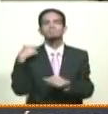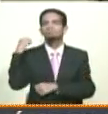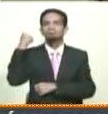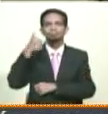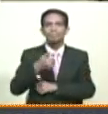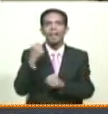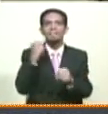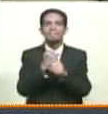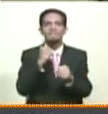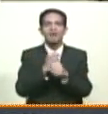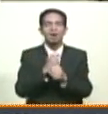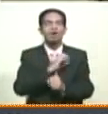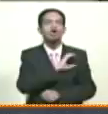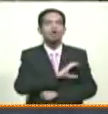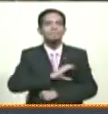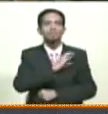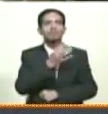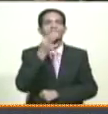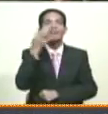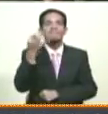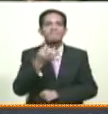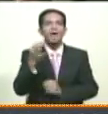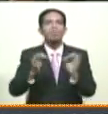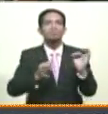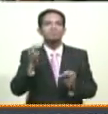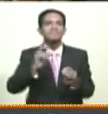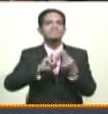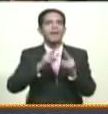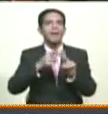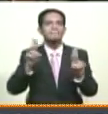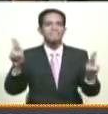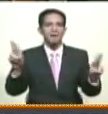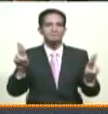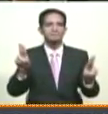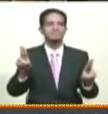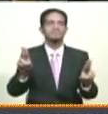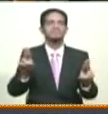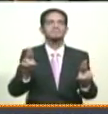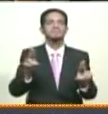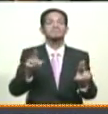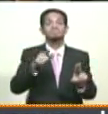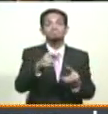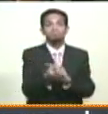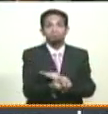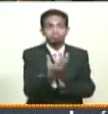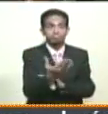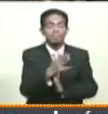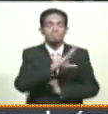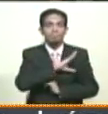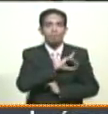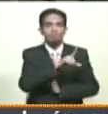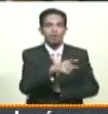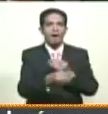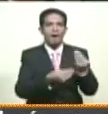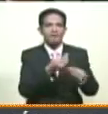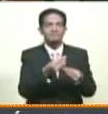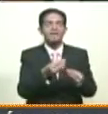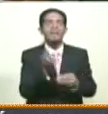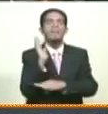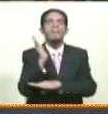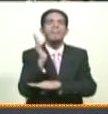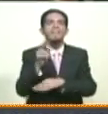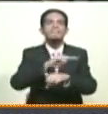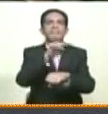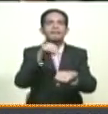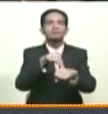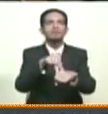la Comisión de la Verdad, la Justicia, la Paz y Tranquilidad Pública, instancia creada a través de la Asamblea Nacional Constituyente para garantizar la reconciliación